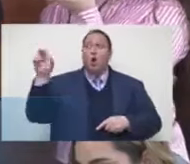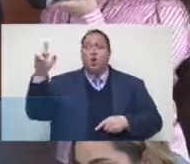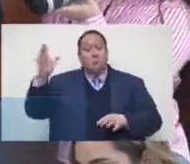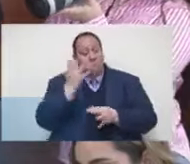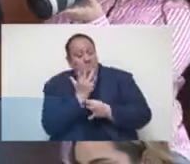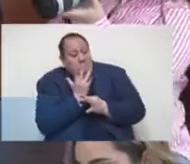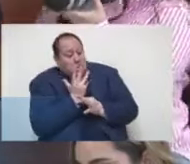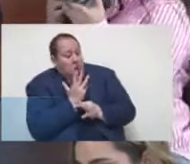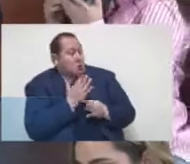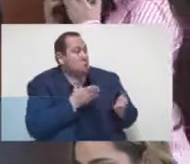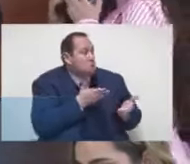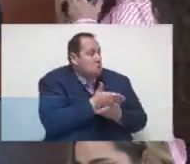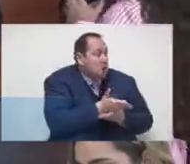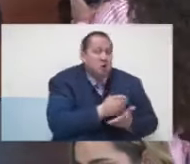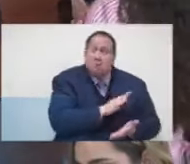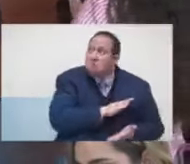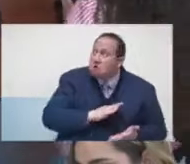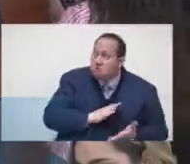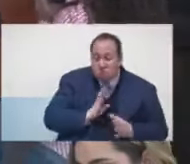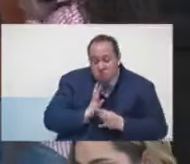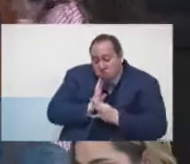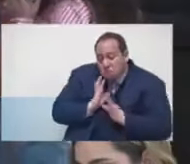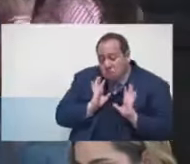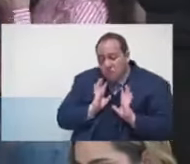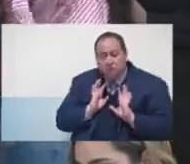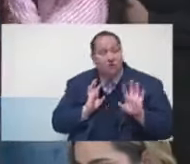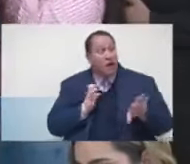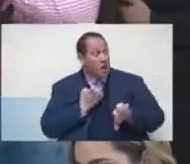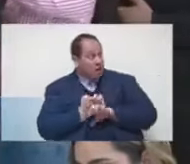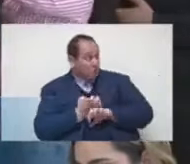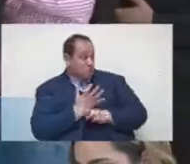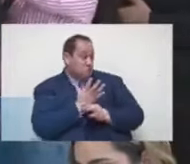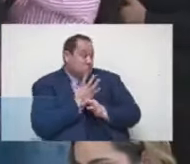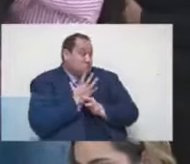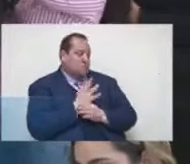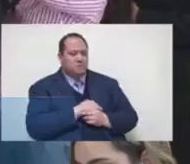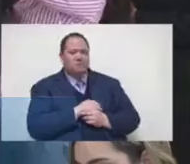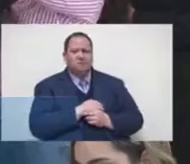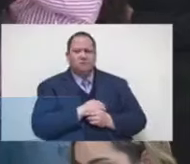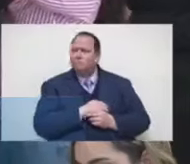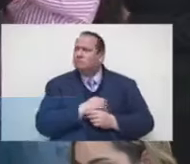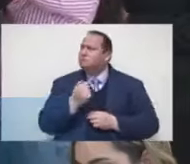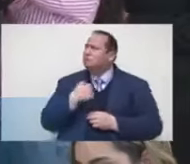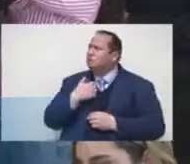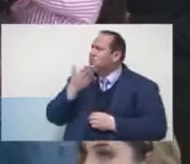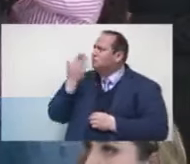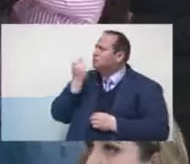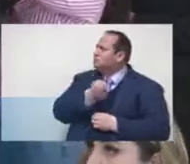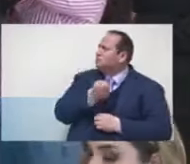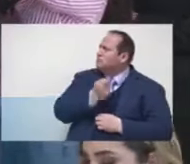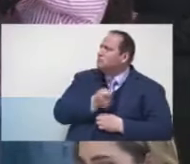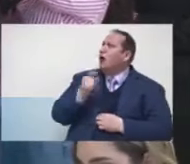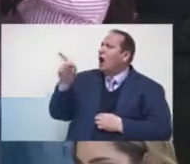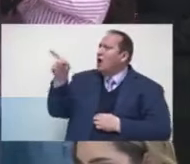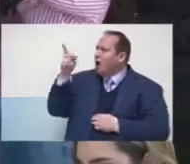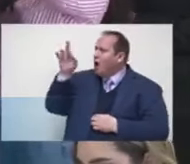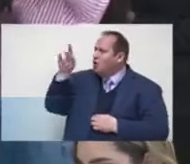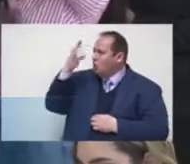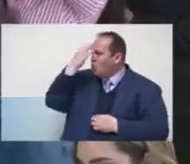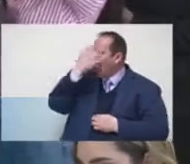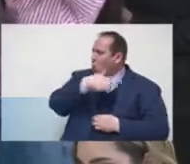involucra, nadie se ha metido, ni el municipio dice no es tema mío. Me imagino que el Estado dirá lo mismo, pero parece no ser, traigo el tema, Jorge, no sé si tú, Arturo,